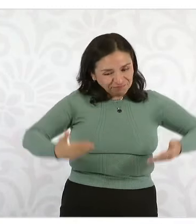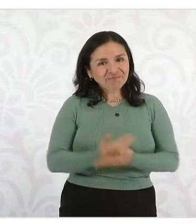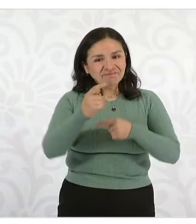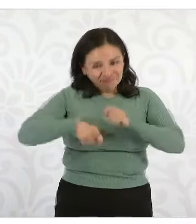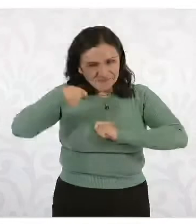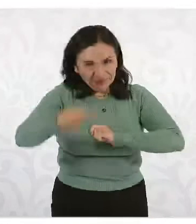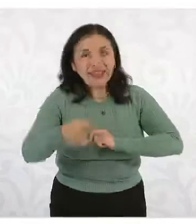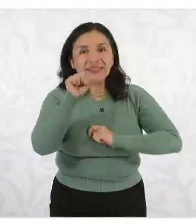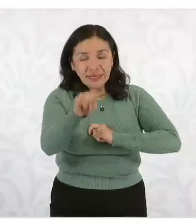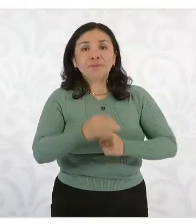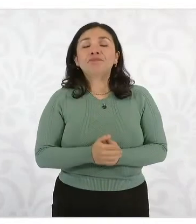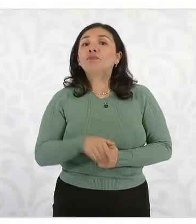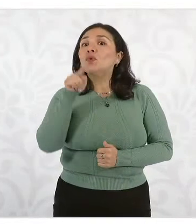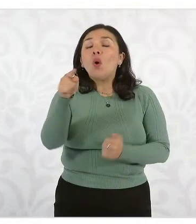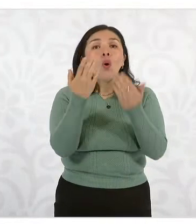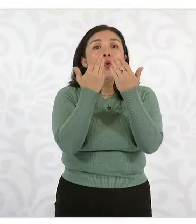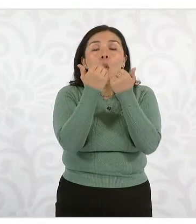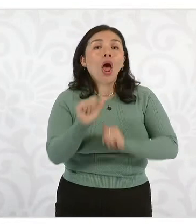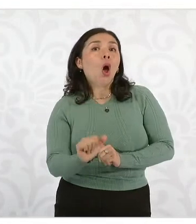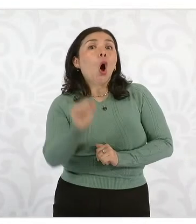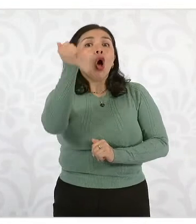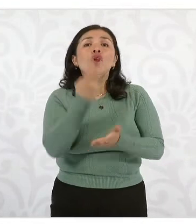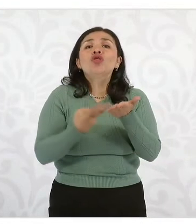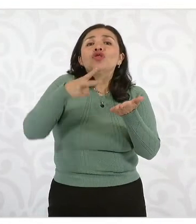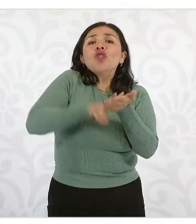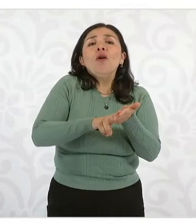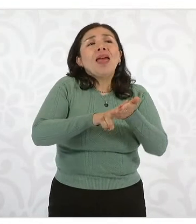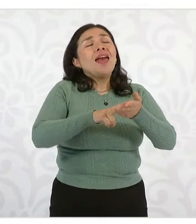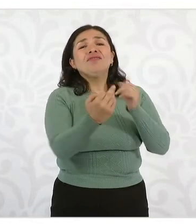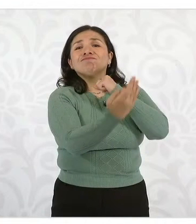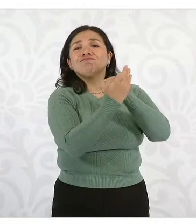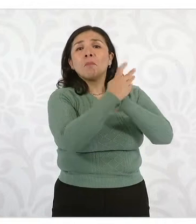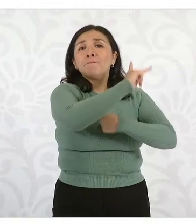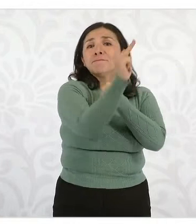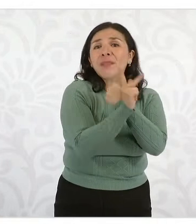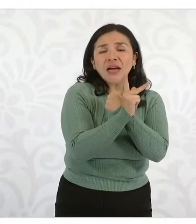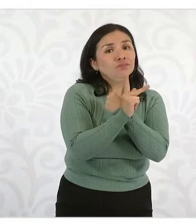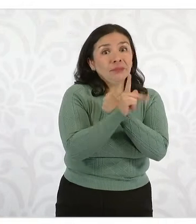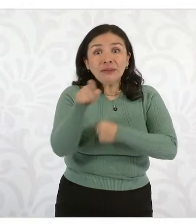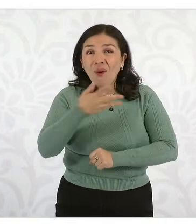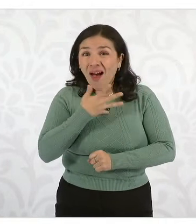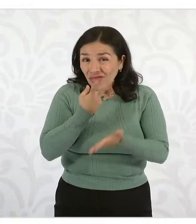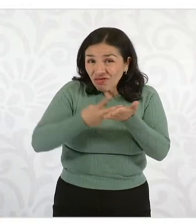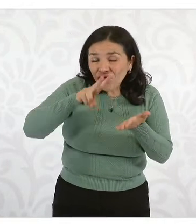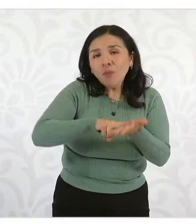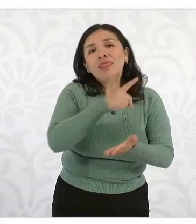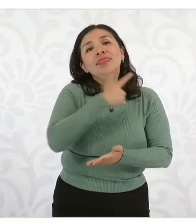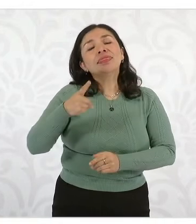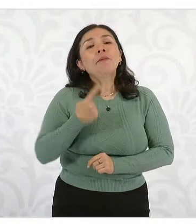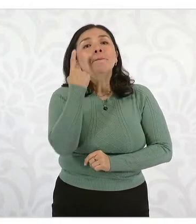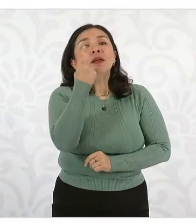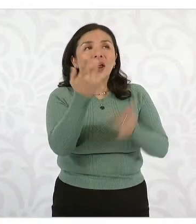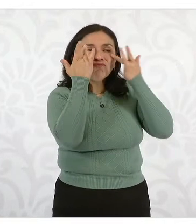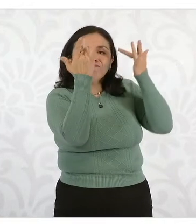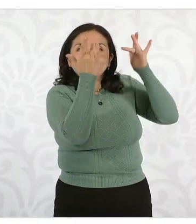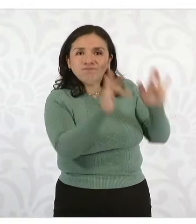tener ni adquirir otra nacionalidad y en caso de tenerla renunciar a ella previo